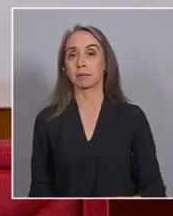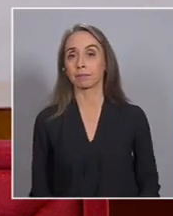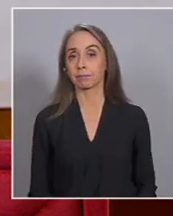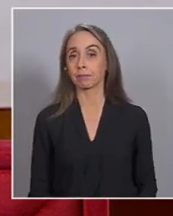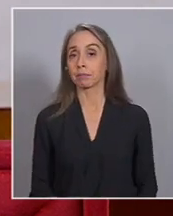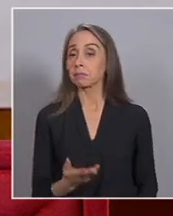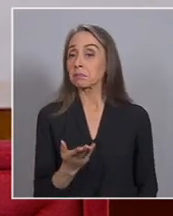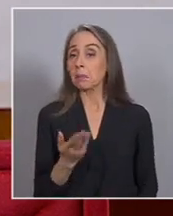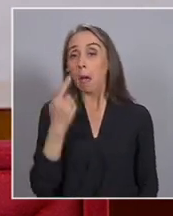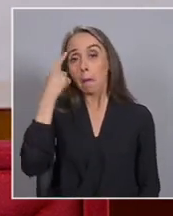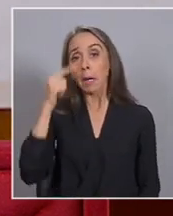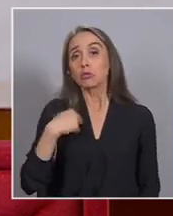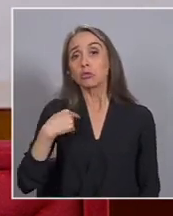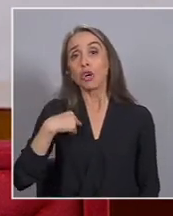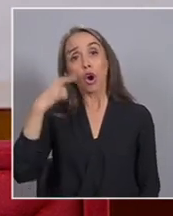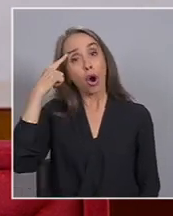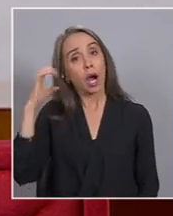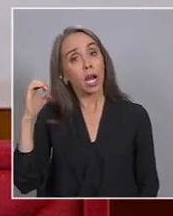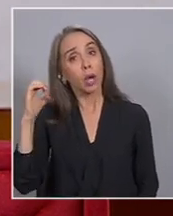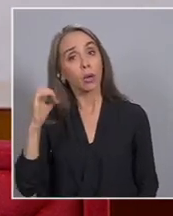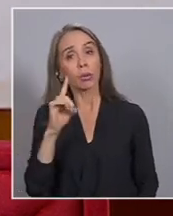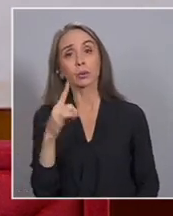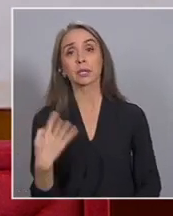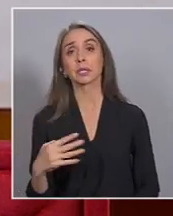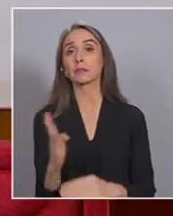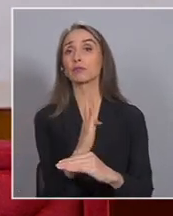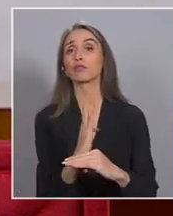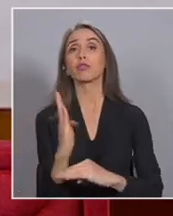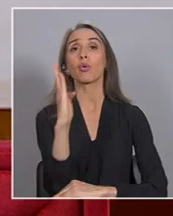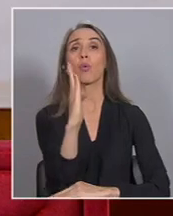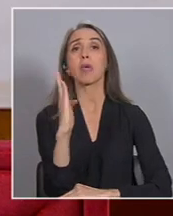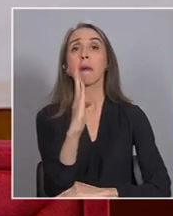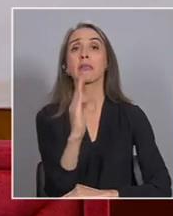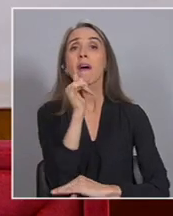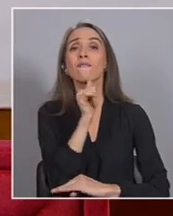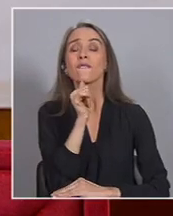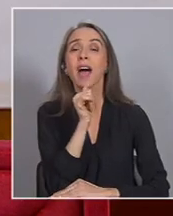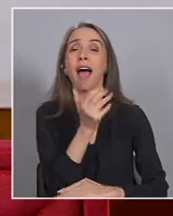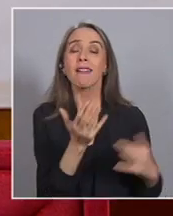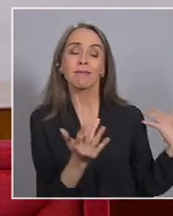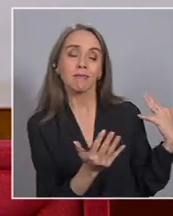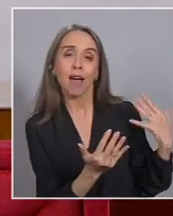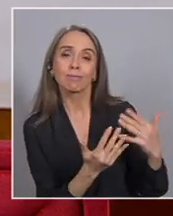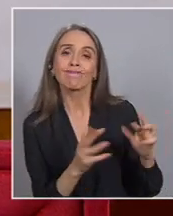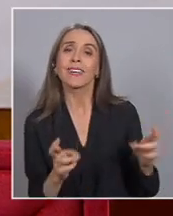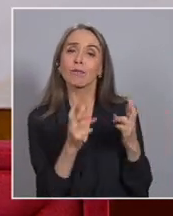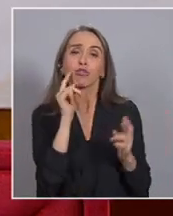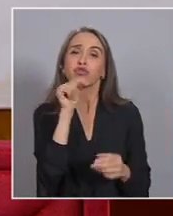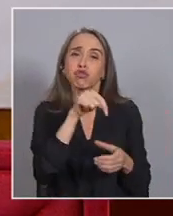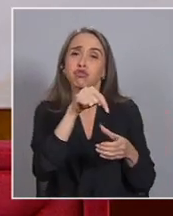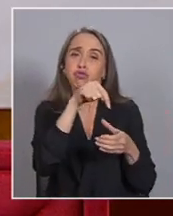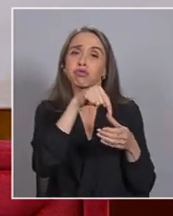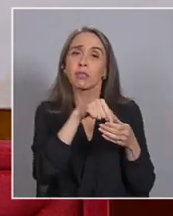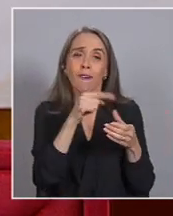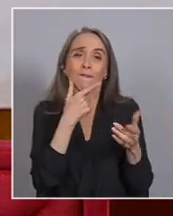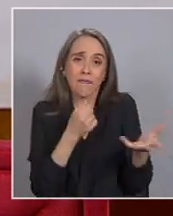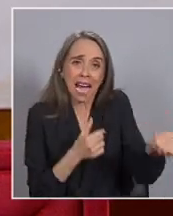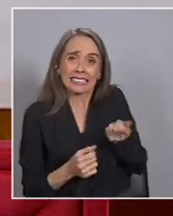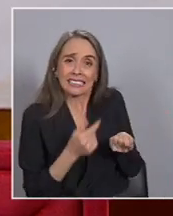Pero creo que hay algo fundamental que nos falta recuperar y que está ahí, a la